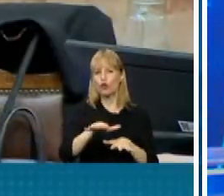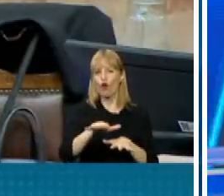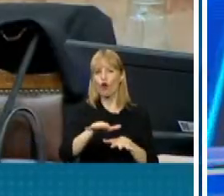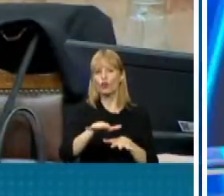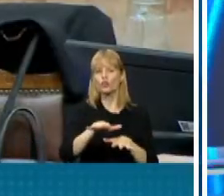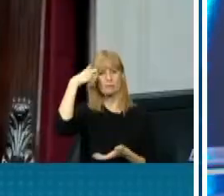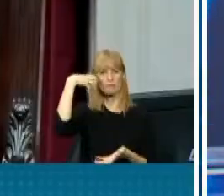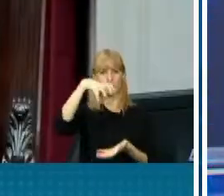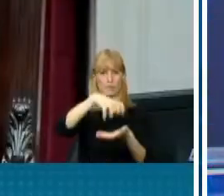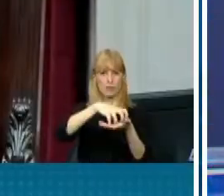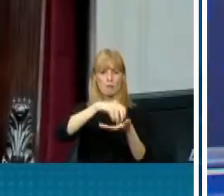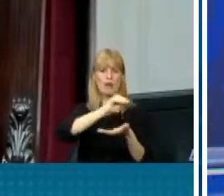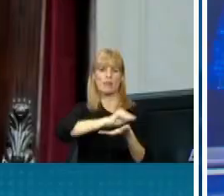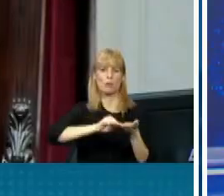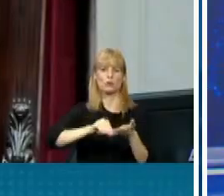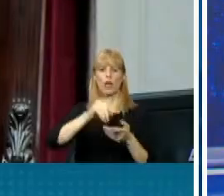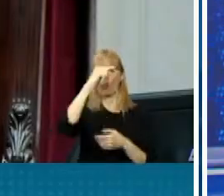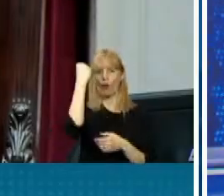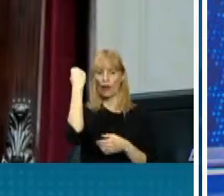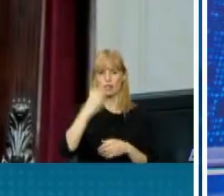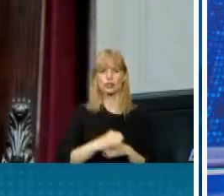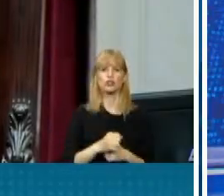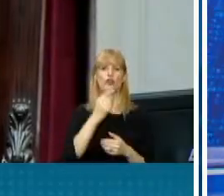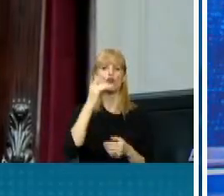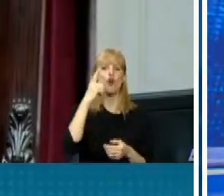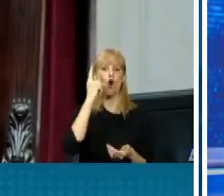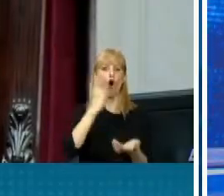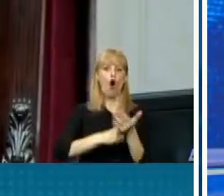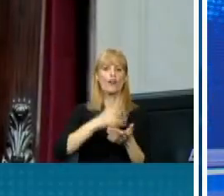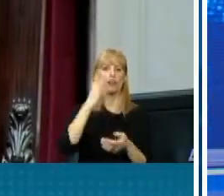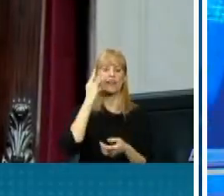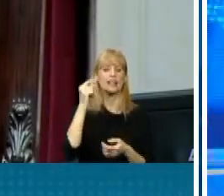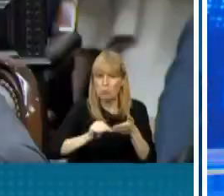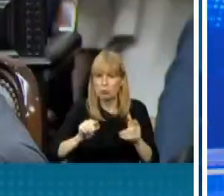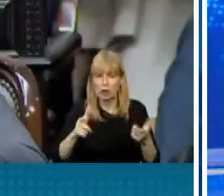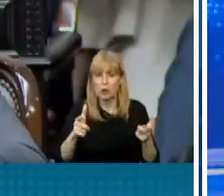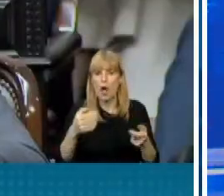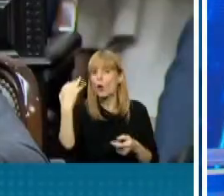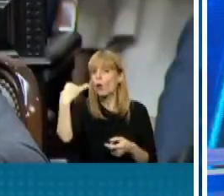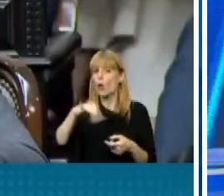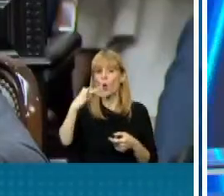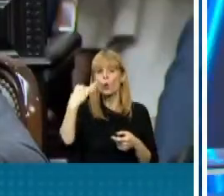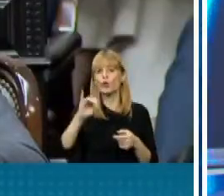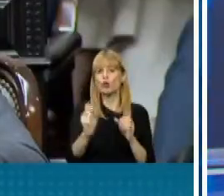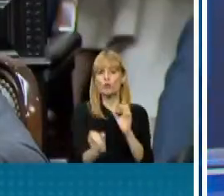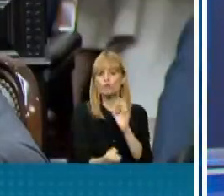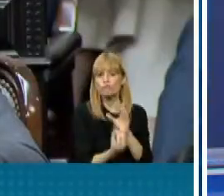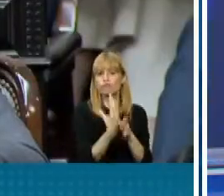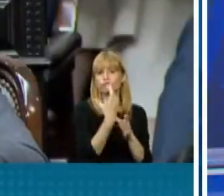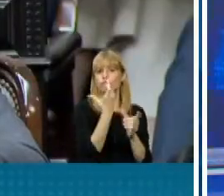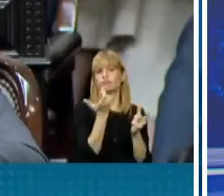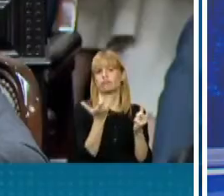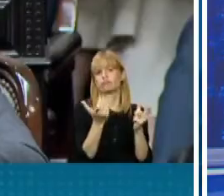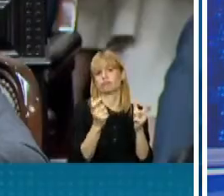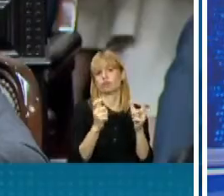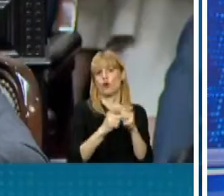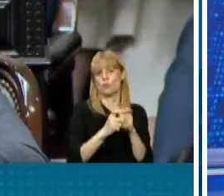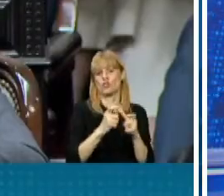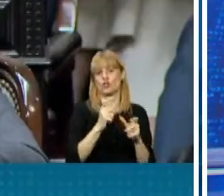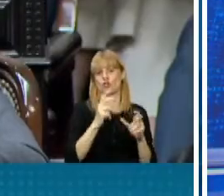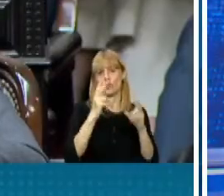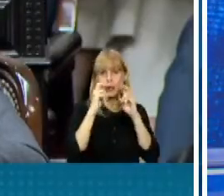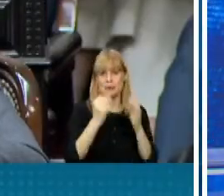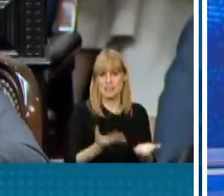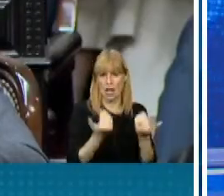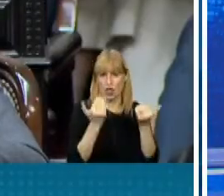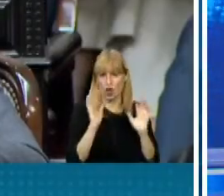Y sea con el color que te toque. Como sos opositor, decís, che, me preocupo. Sos oficialista y pasó con el PRO, pasó con Alberto